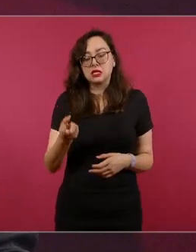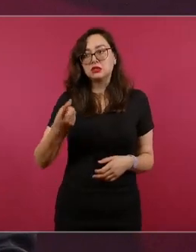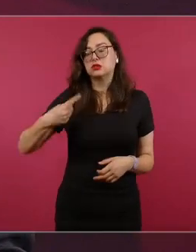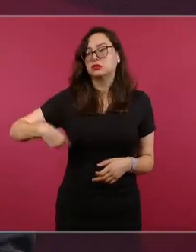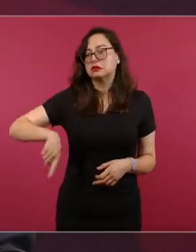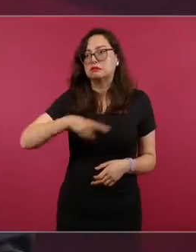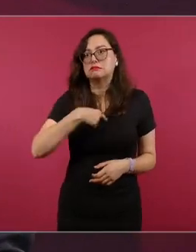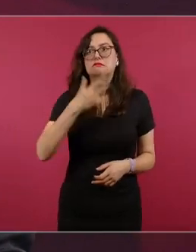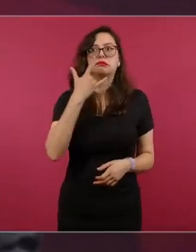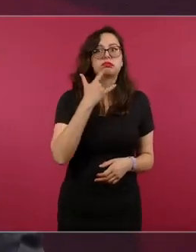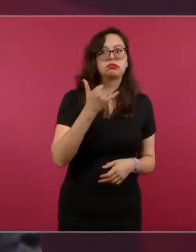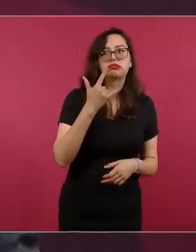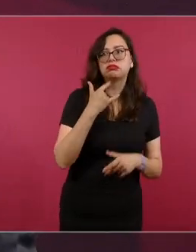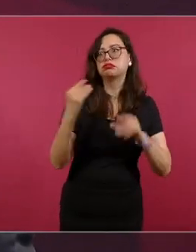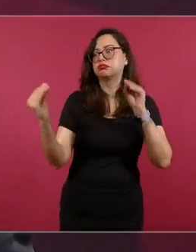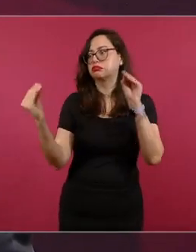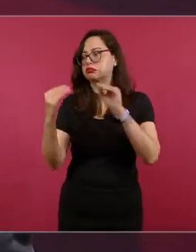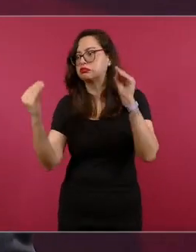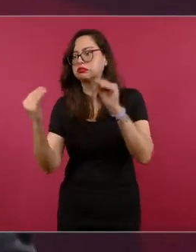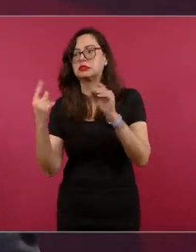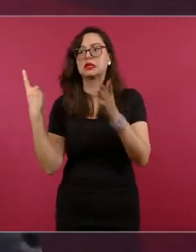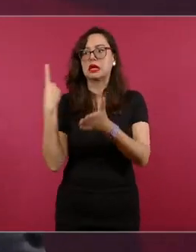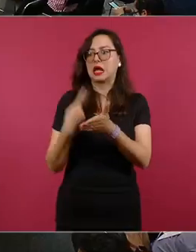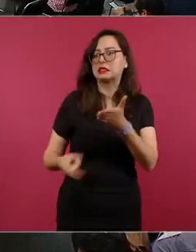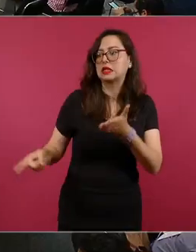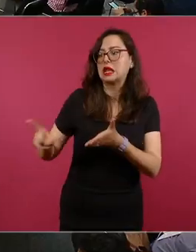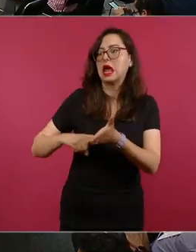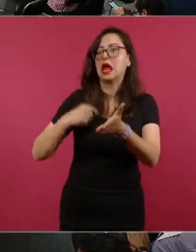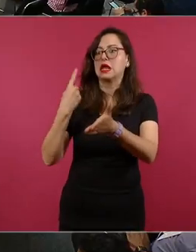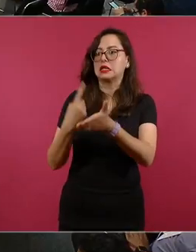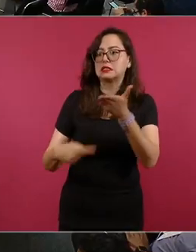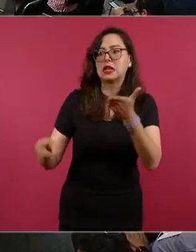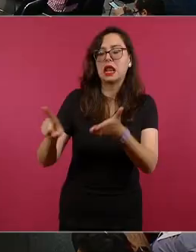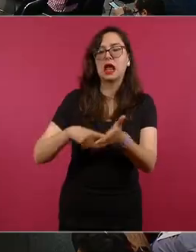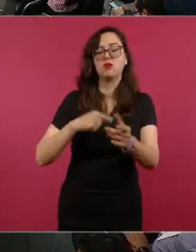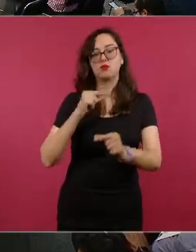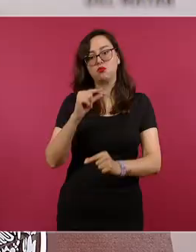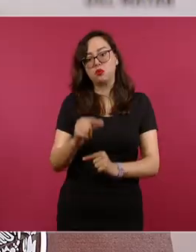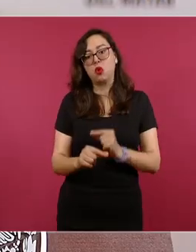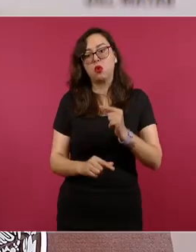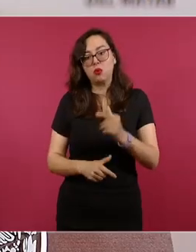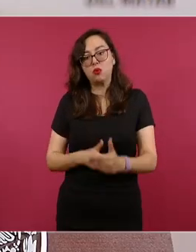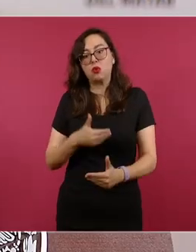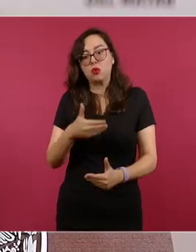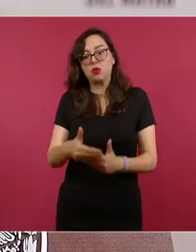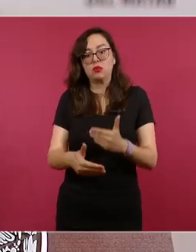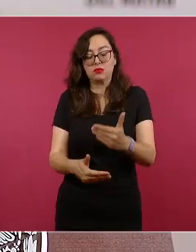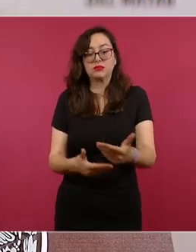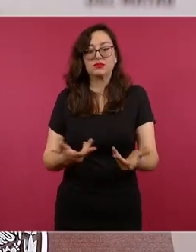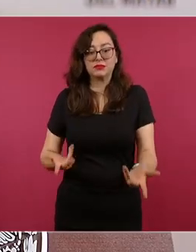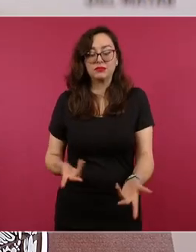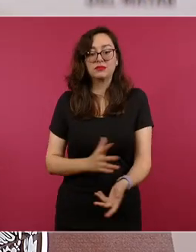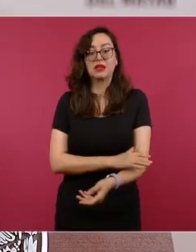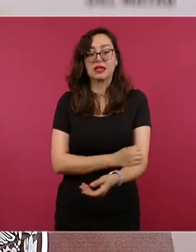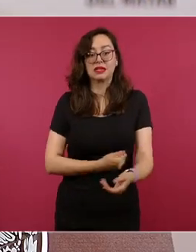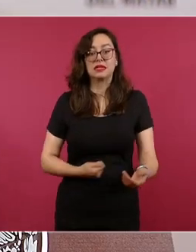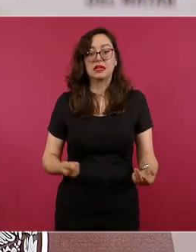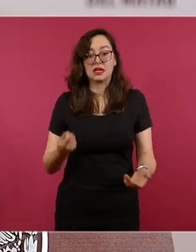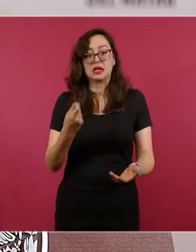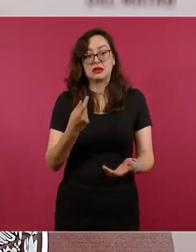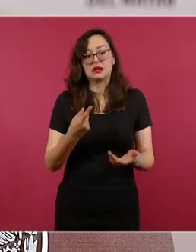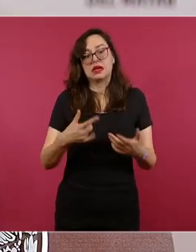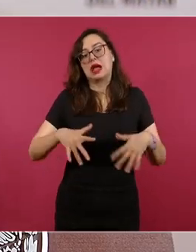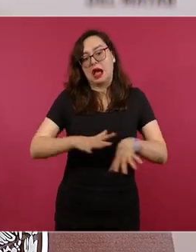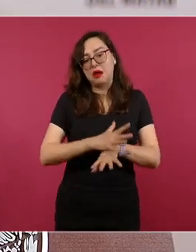bursatilizaciones de deuda y hemos ido avanzando con los créditos que están dentro de esas y se cancelan, los vamos